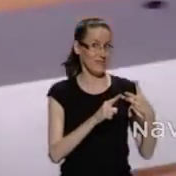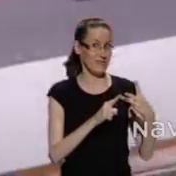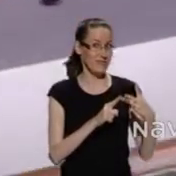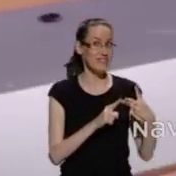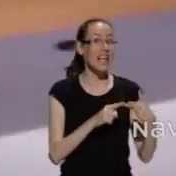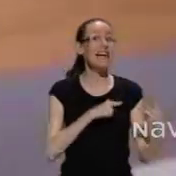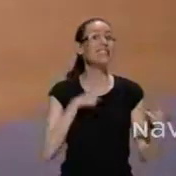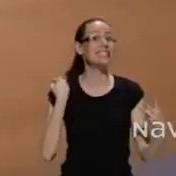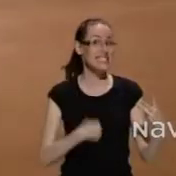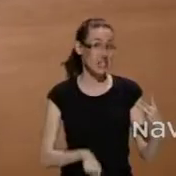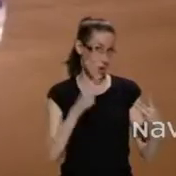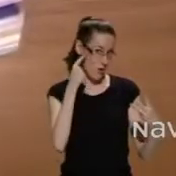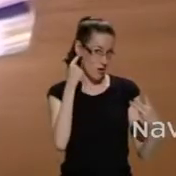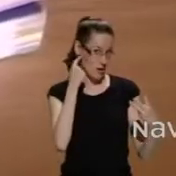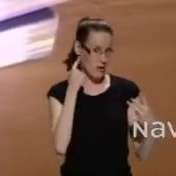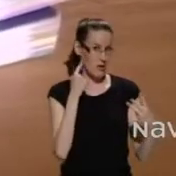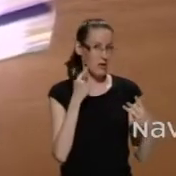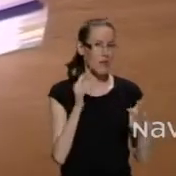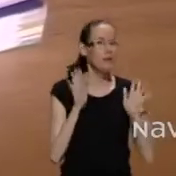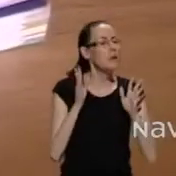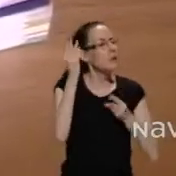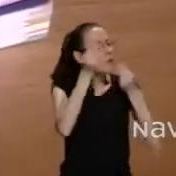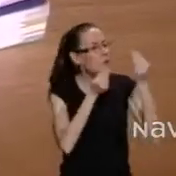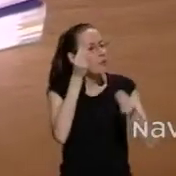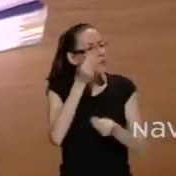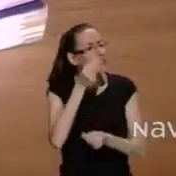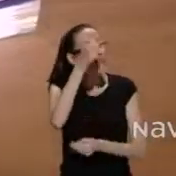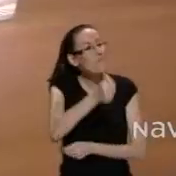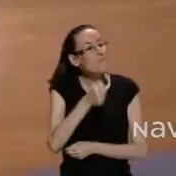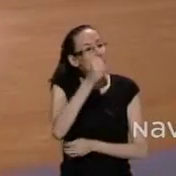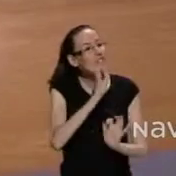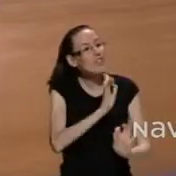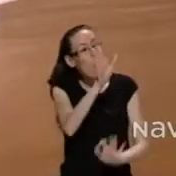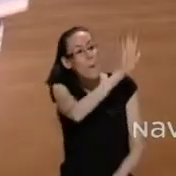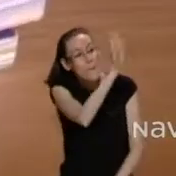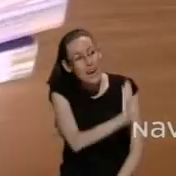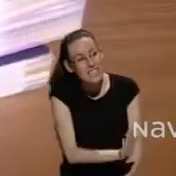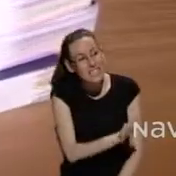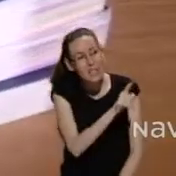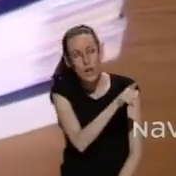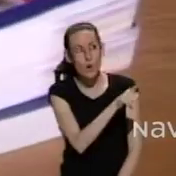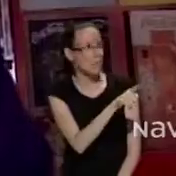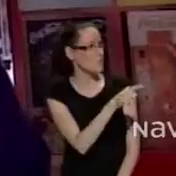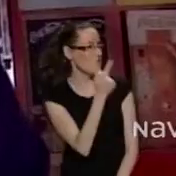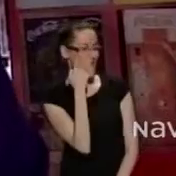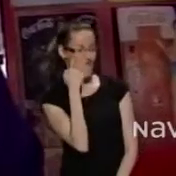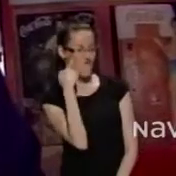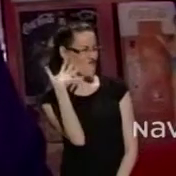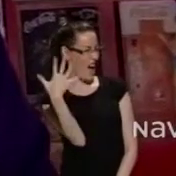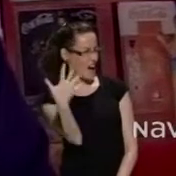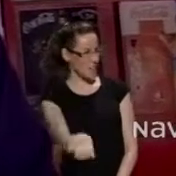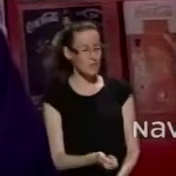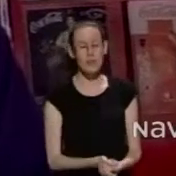El de chino. Pero creo que entre los peregrinos de Brasil sí que causas furor, ¿no? Bueno...